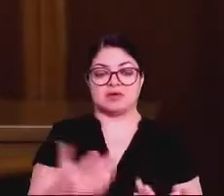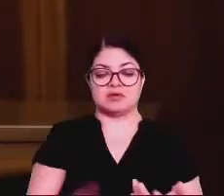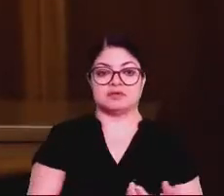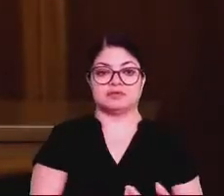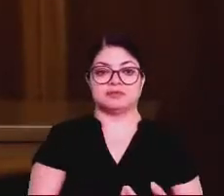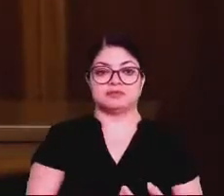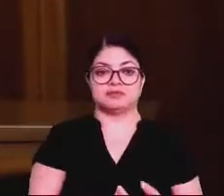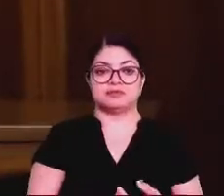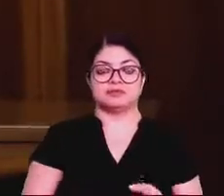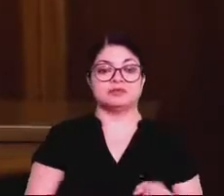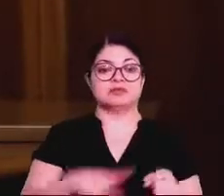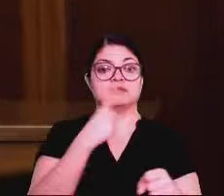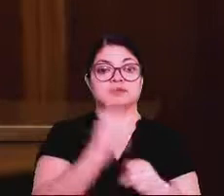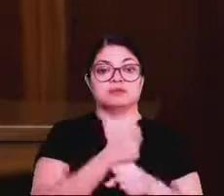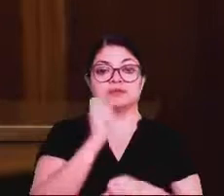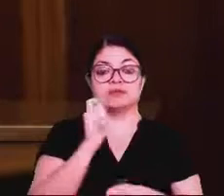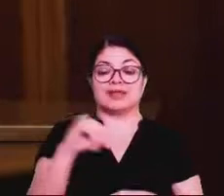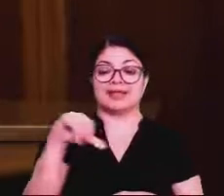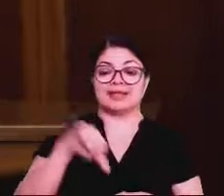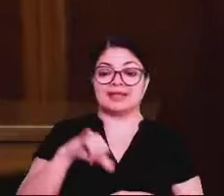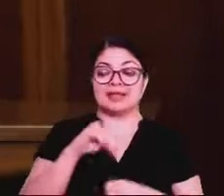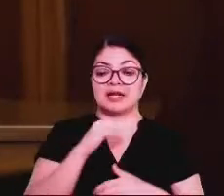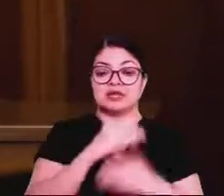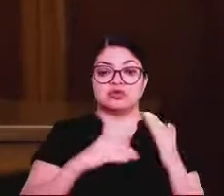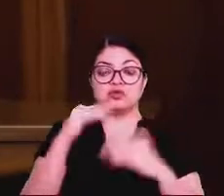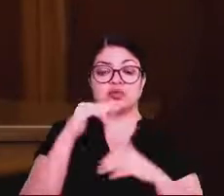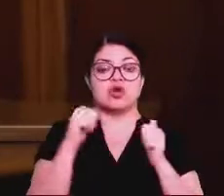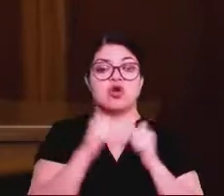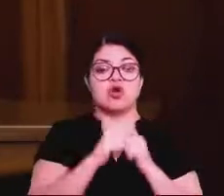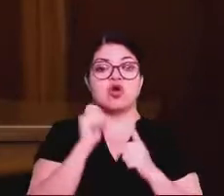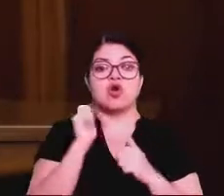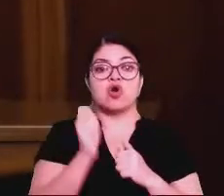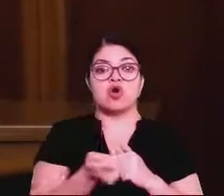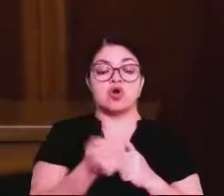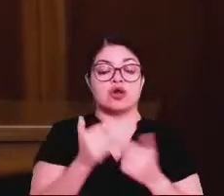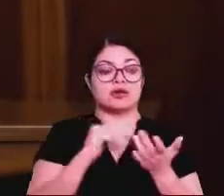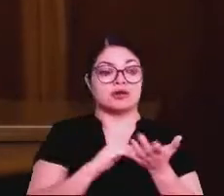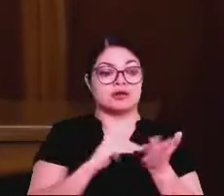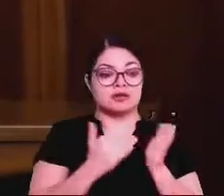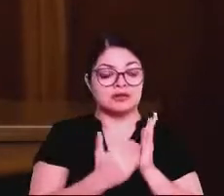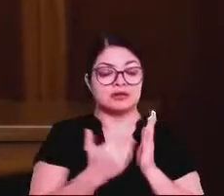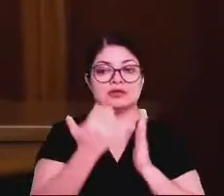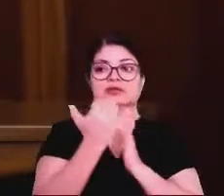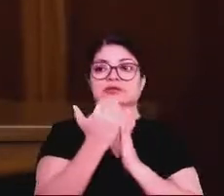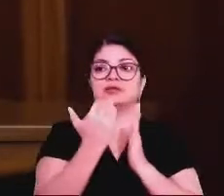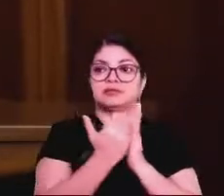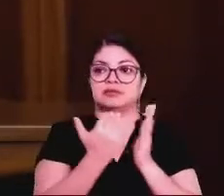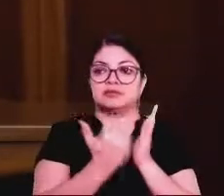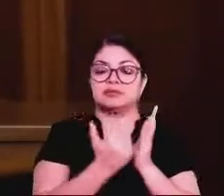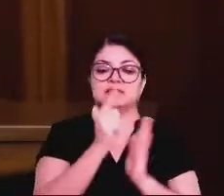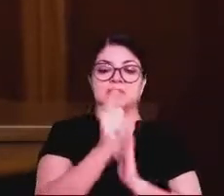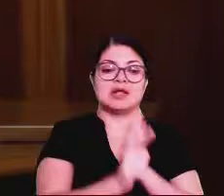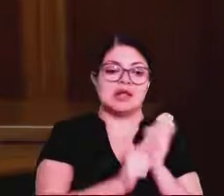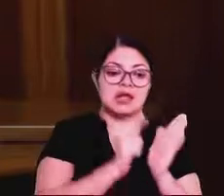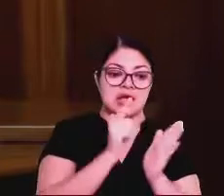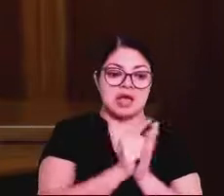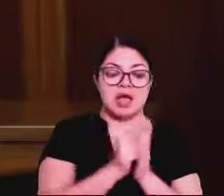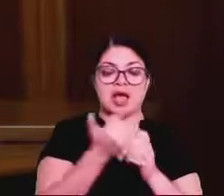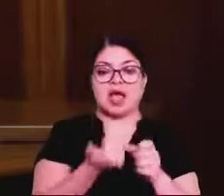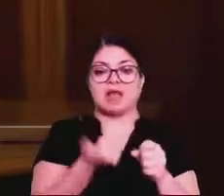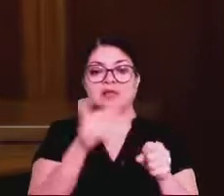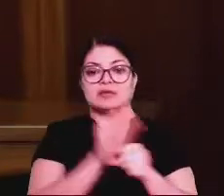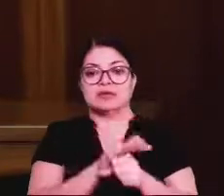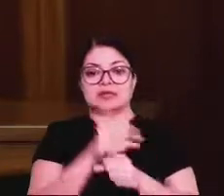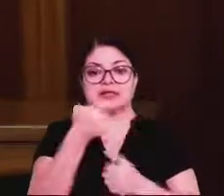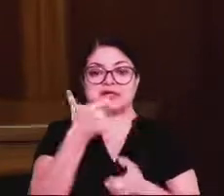privilegiando su interés superior a través de medidas estructurales, legales, administrativas y